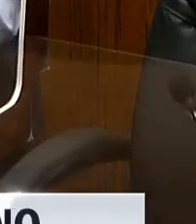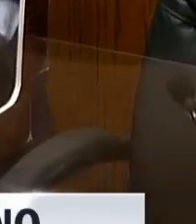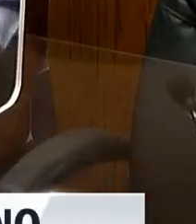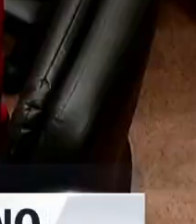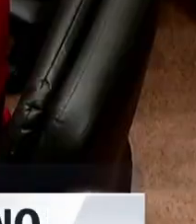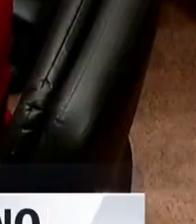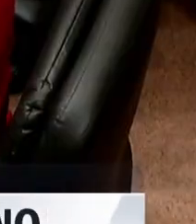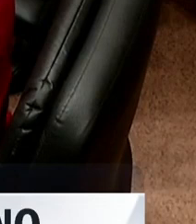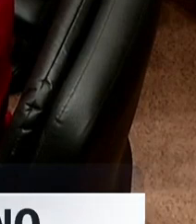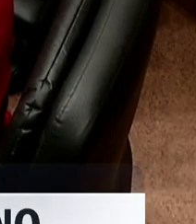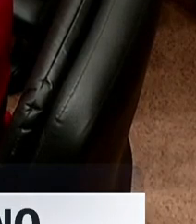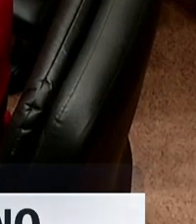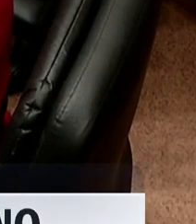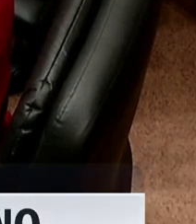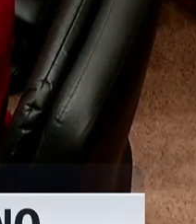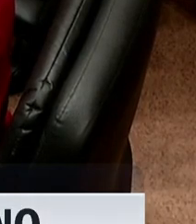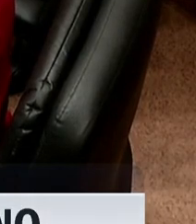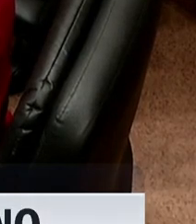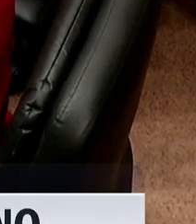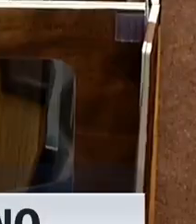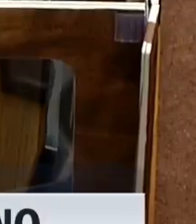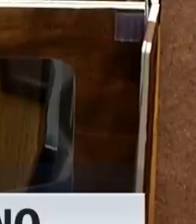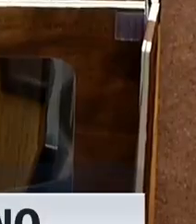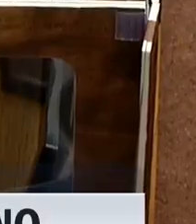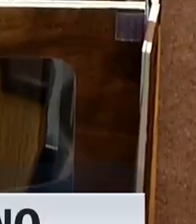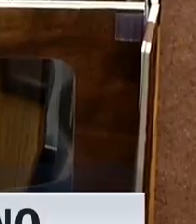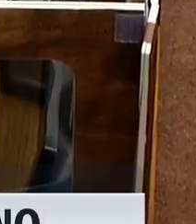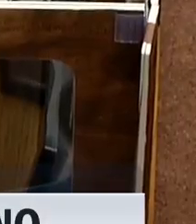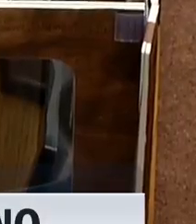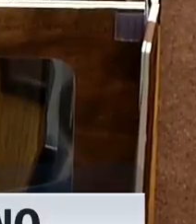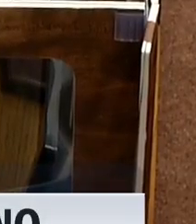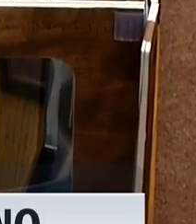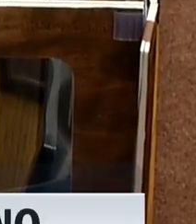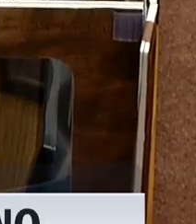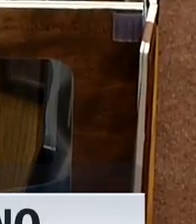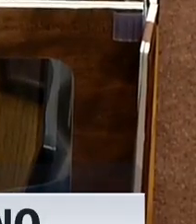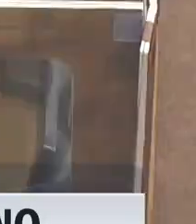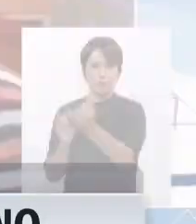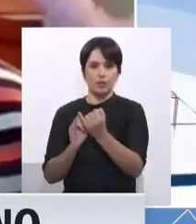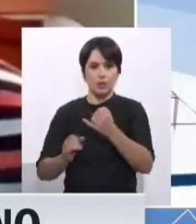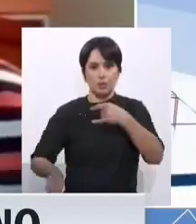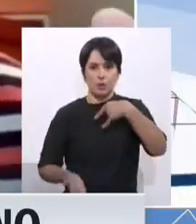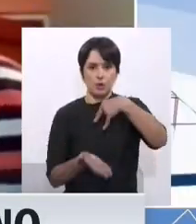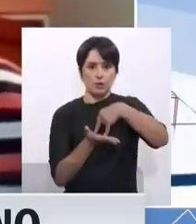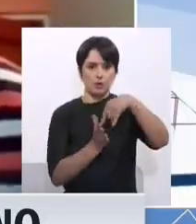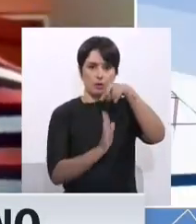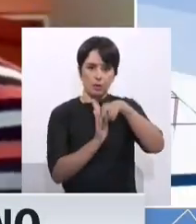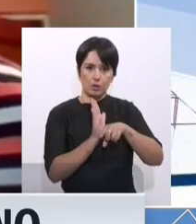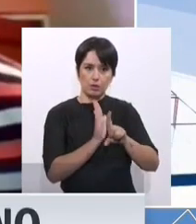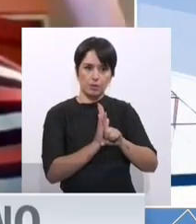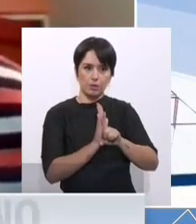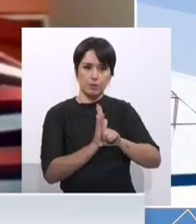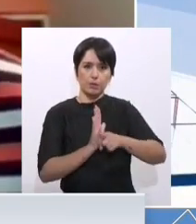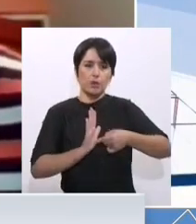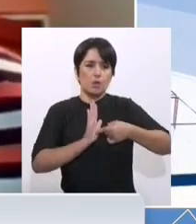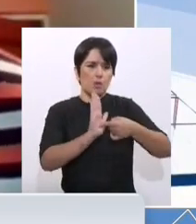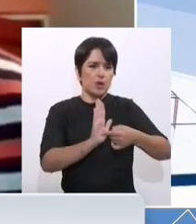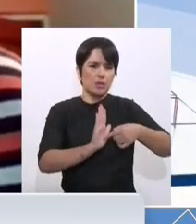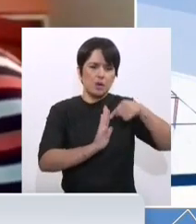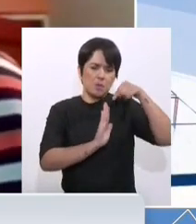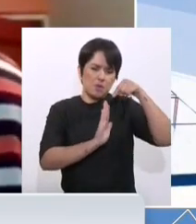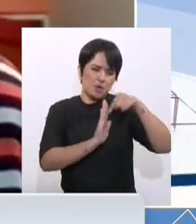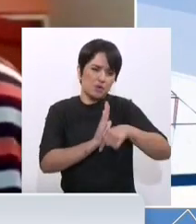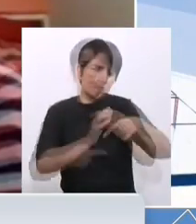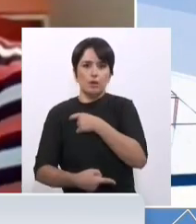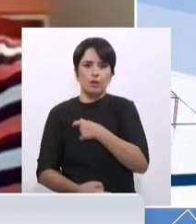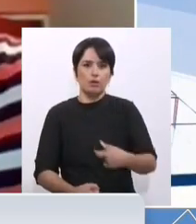así señalaron que aprobar la iniciativa era el único camino para asegurar el retiro de fondos. No hace más que reflejar la profunda